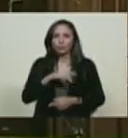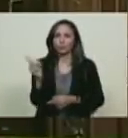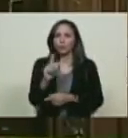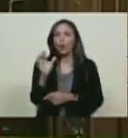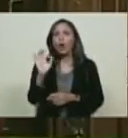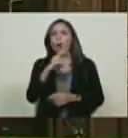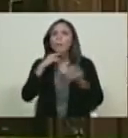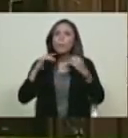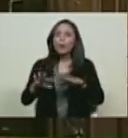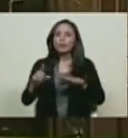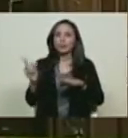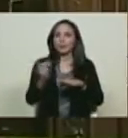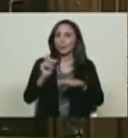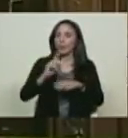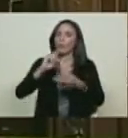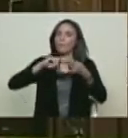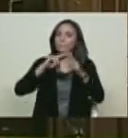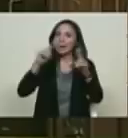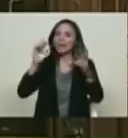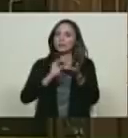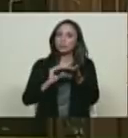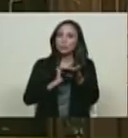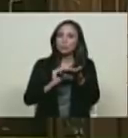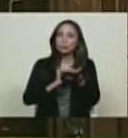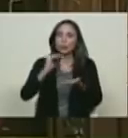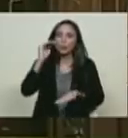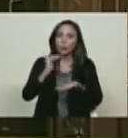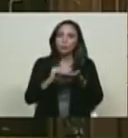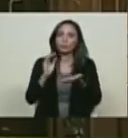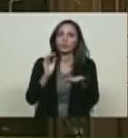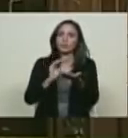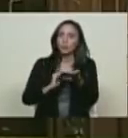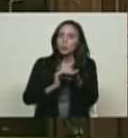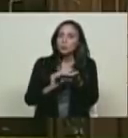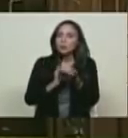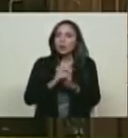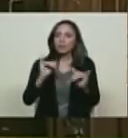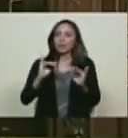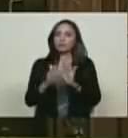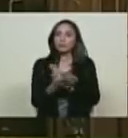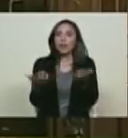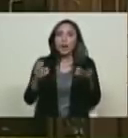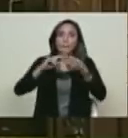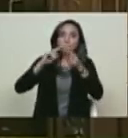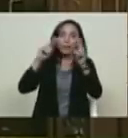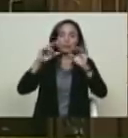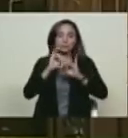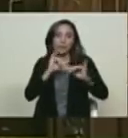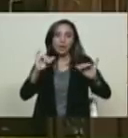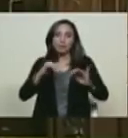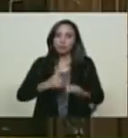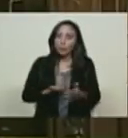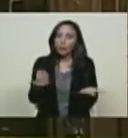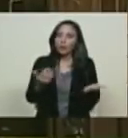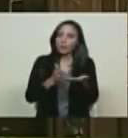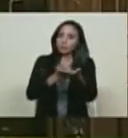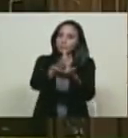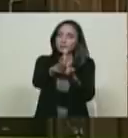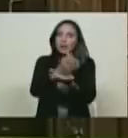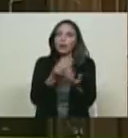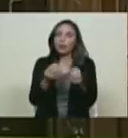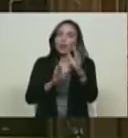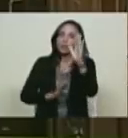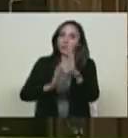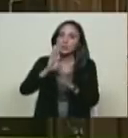muerte, no, en paz, solo con la paz será posible avanzar hacia el